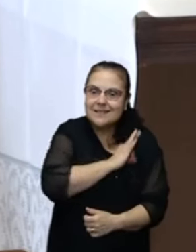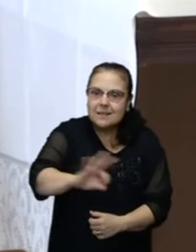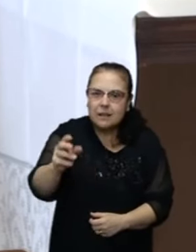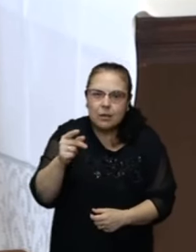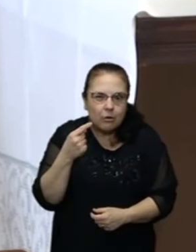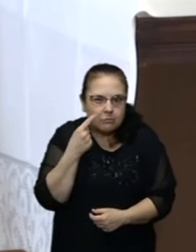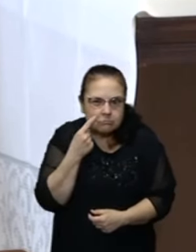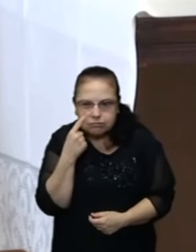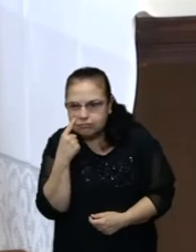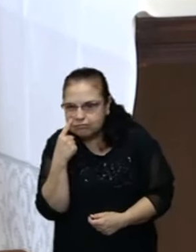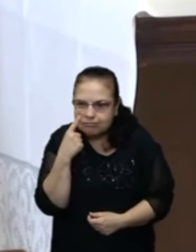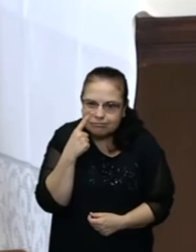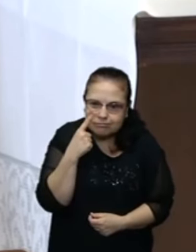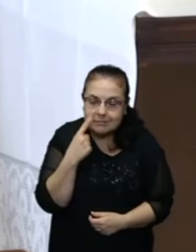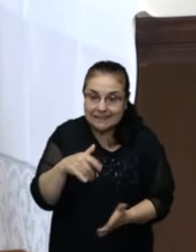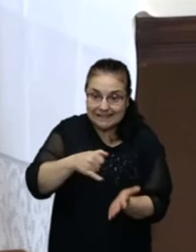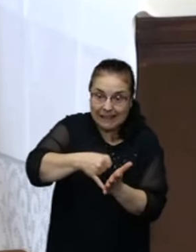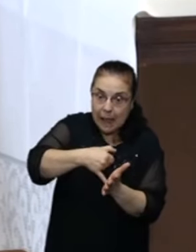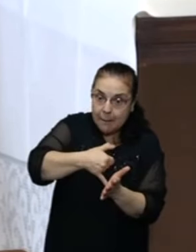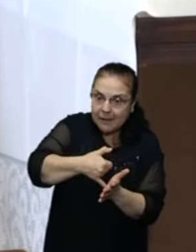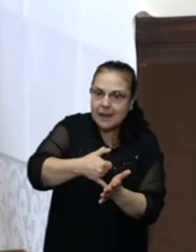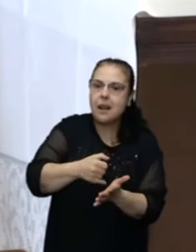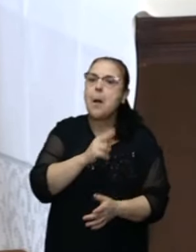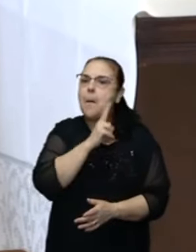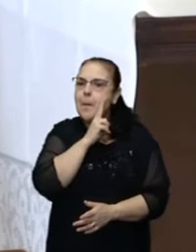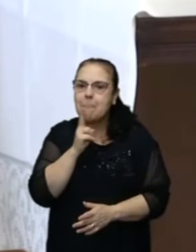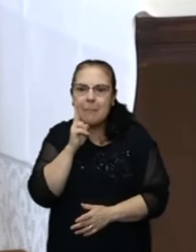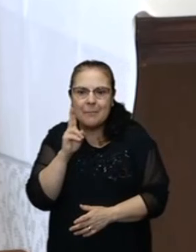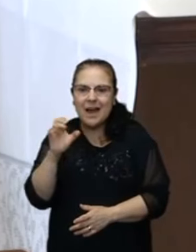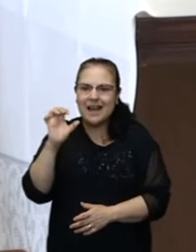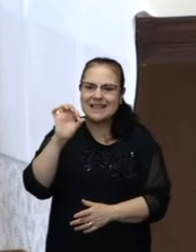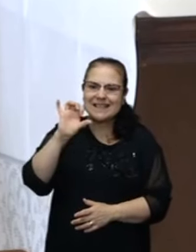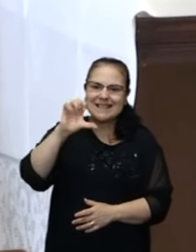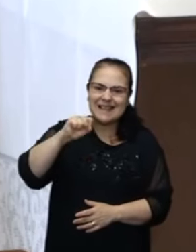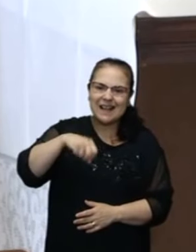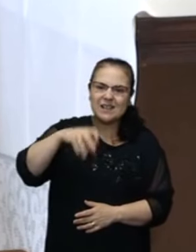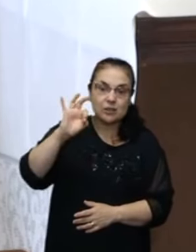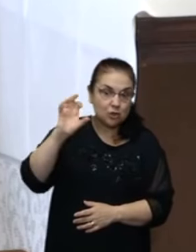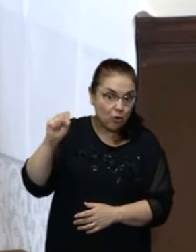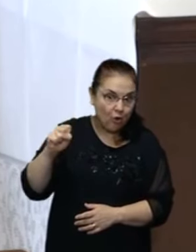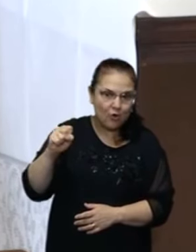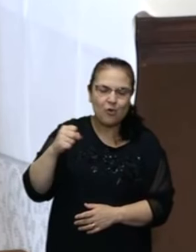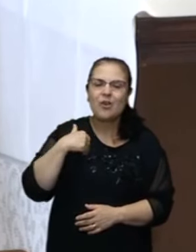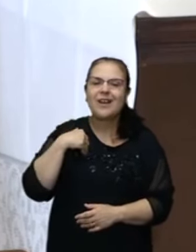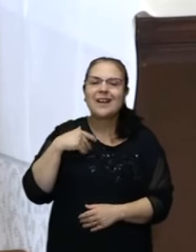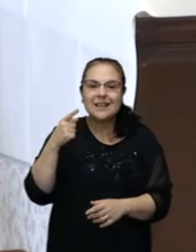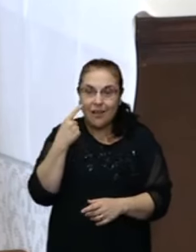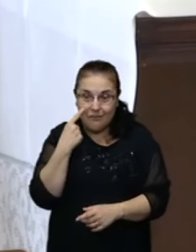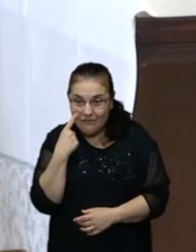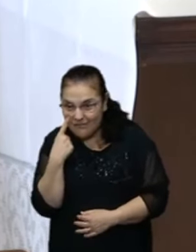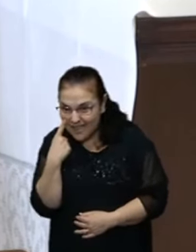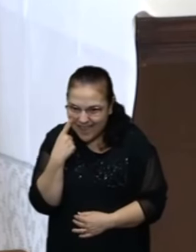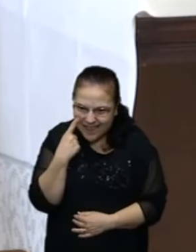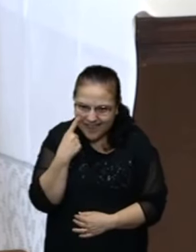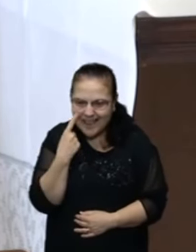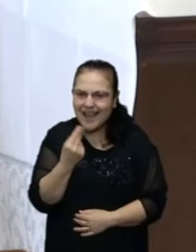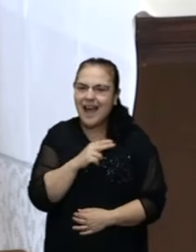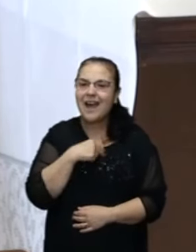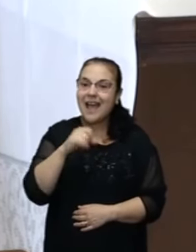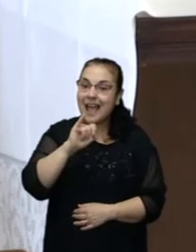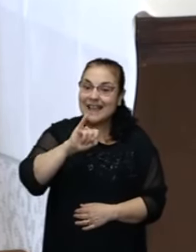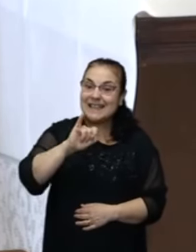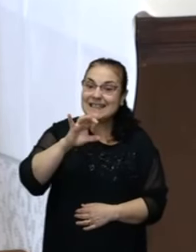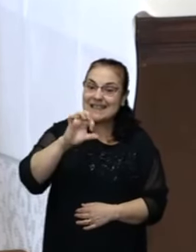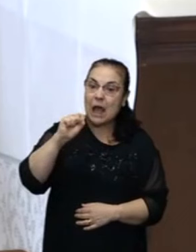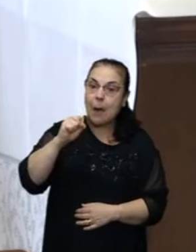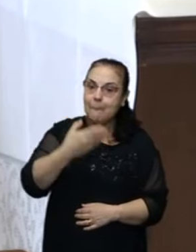se fija en la madre de Sansón, se fija en Isabel y de forma, como os